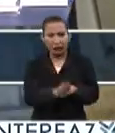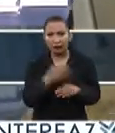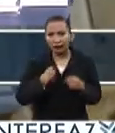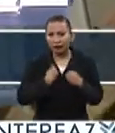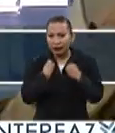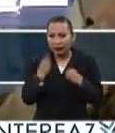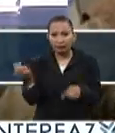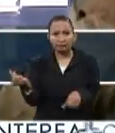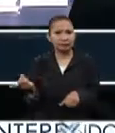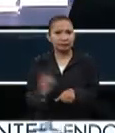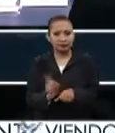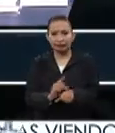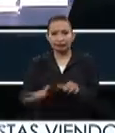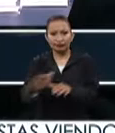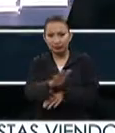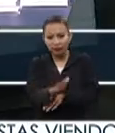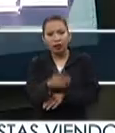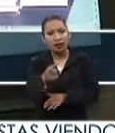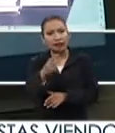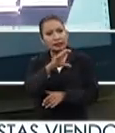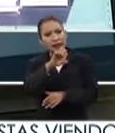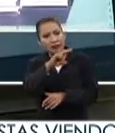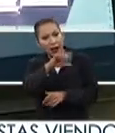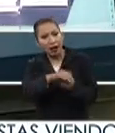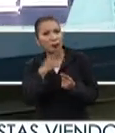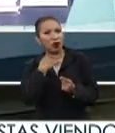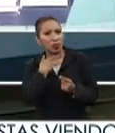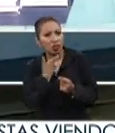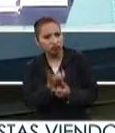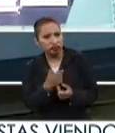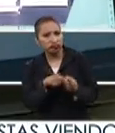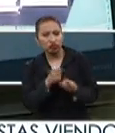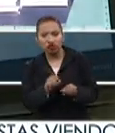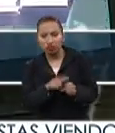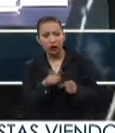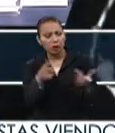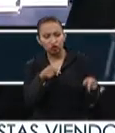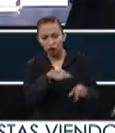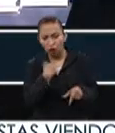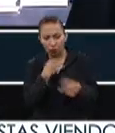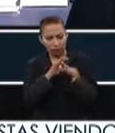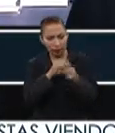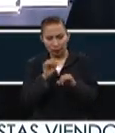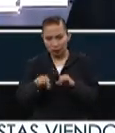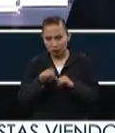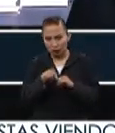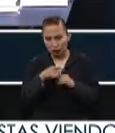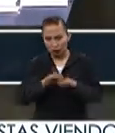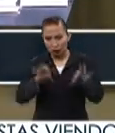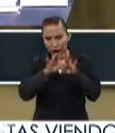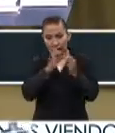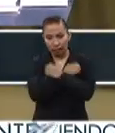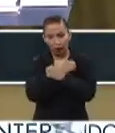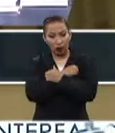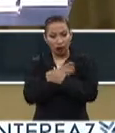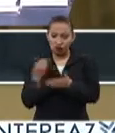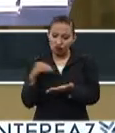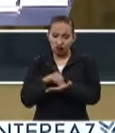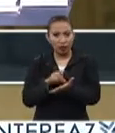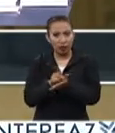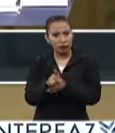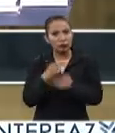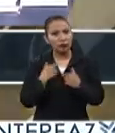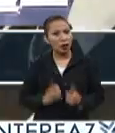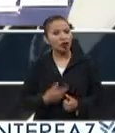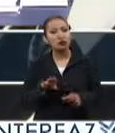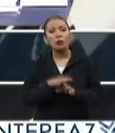nuestra vida diaria, cívica, política, económica, social. Tú nos estás comentando la importancia de la educación en los derechos humanos. ¿Cómo ha